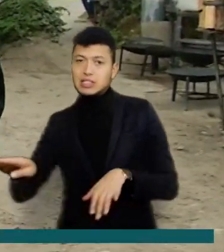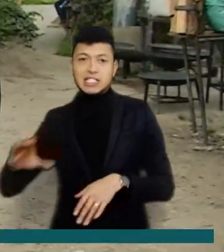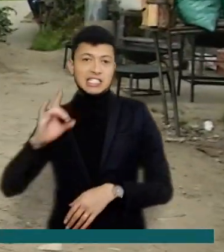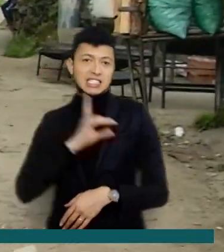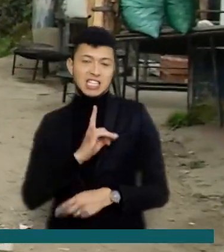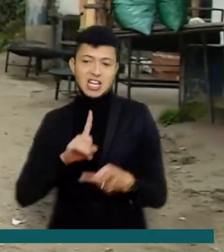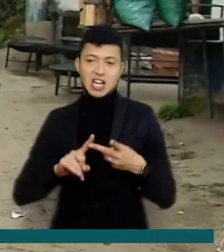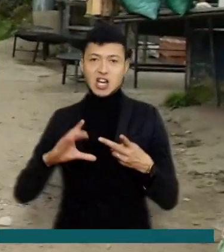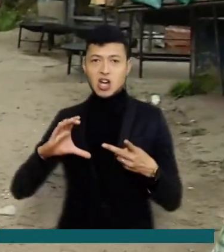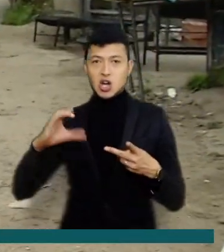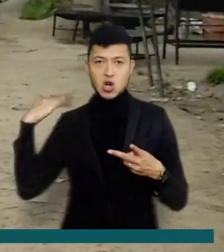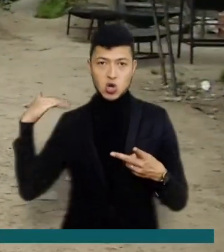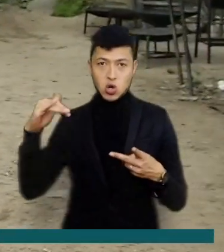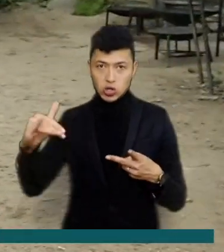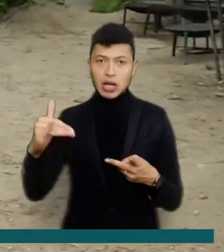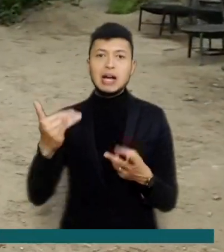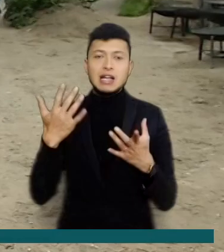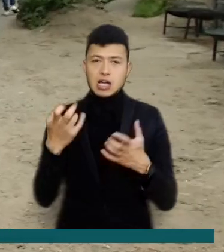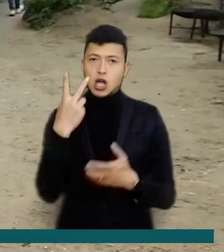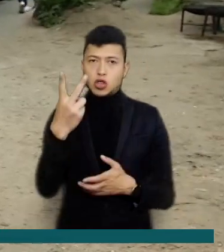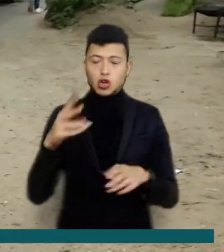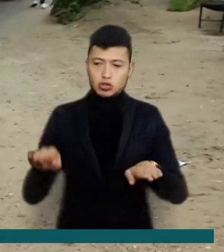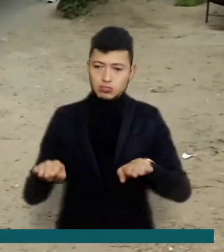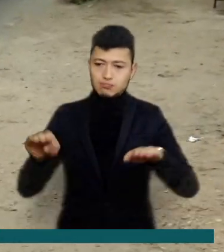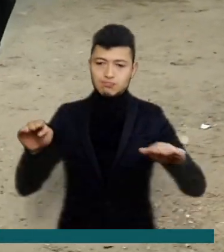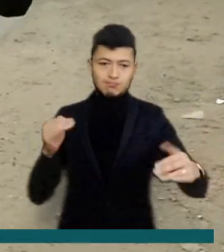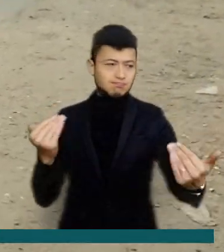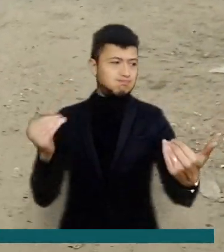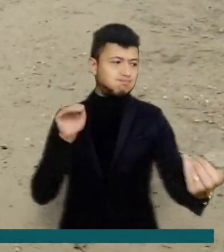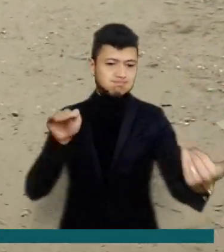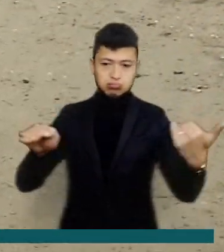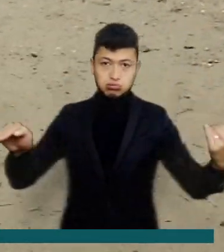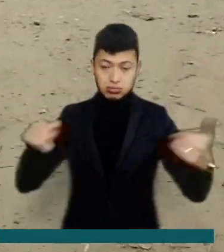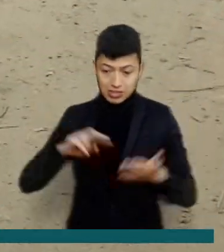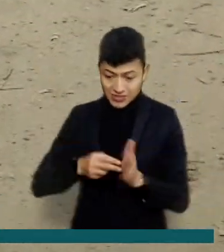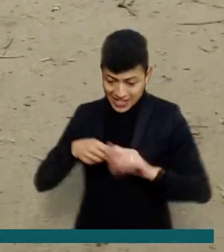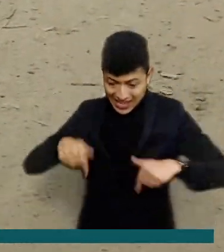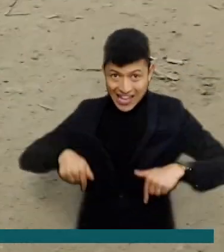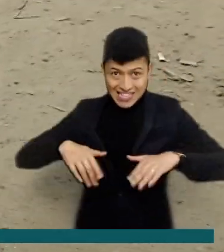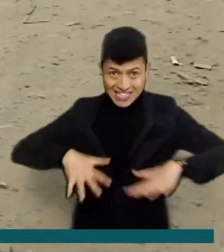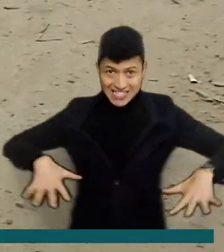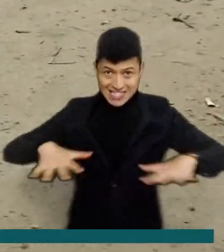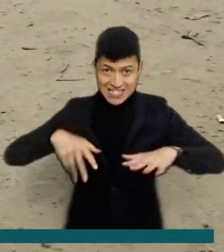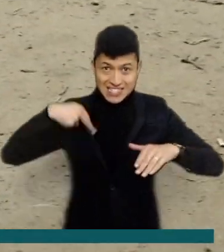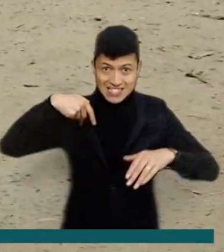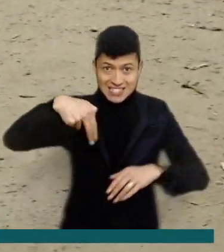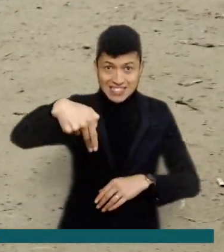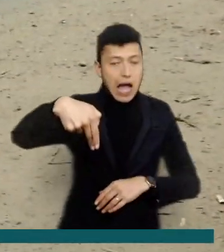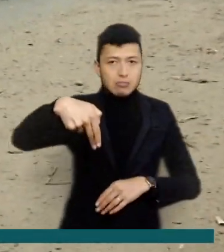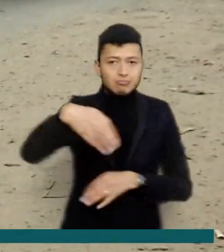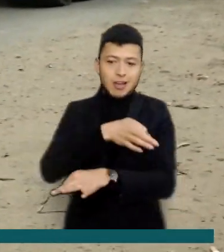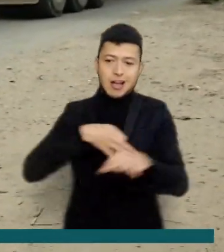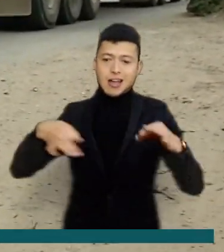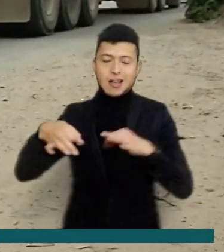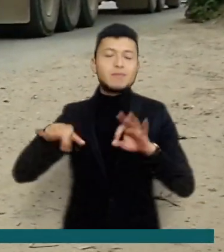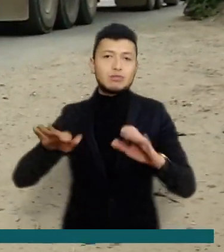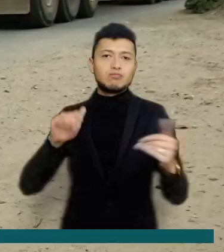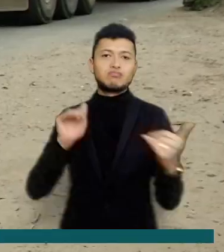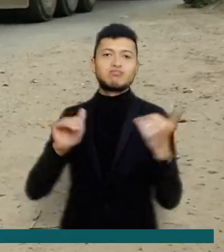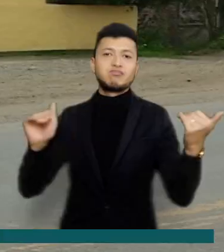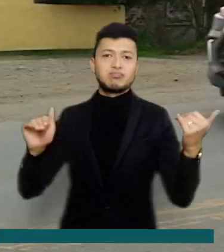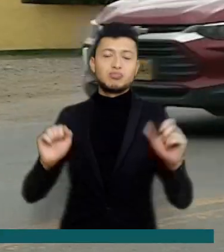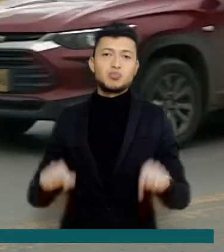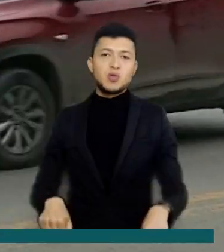contemplaría la construcción de dos carriles por lado y lado, es decir, que por donde estoy caminando en este momento, el próximo año transitarían vehículos.